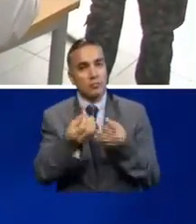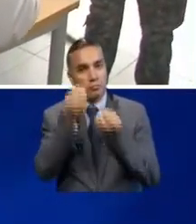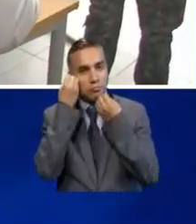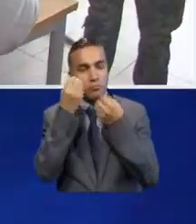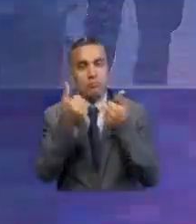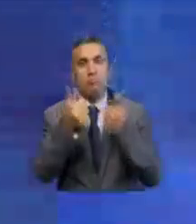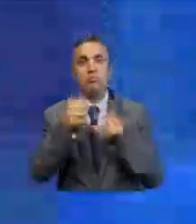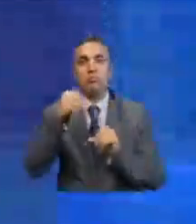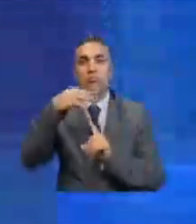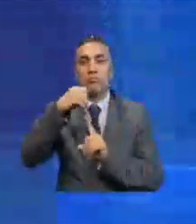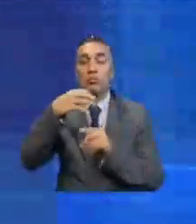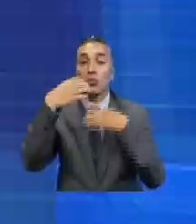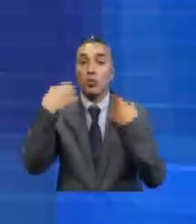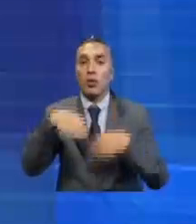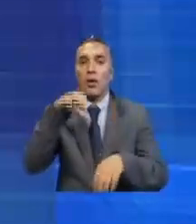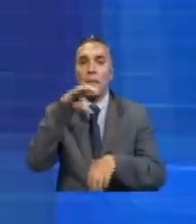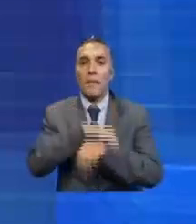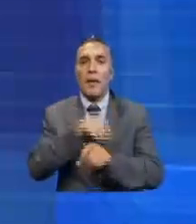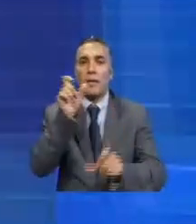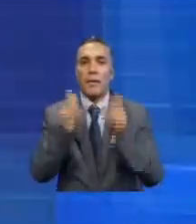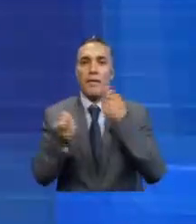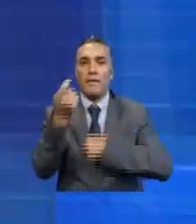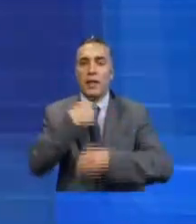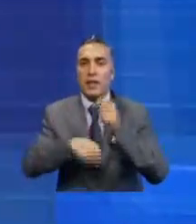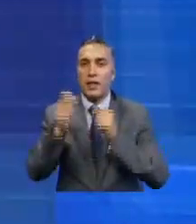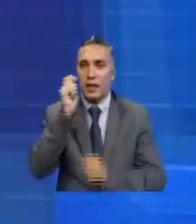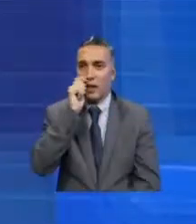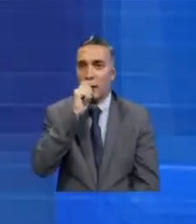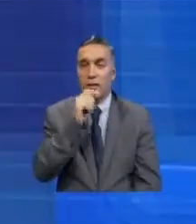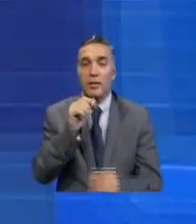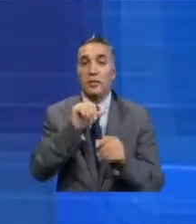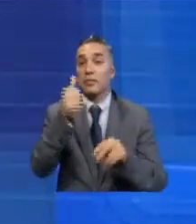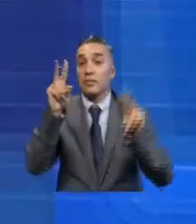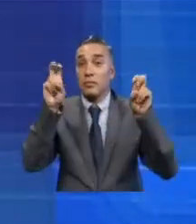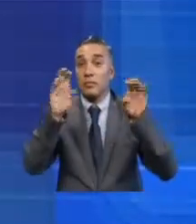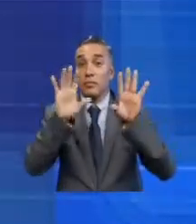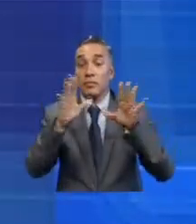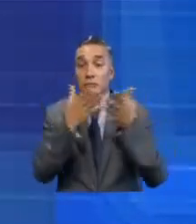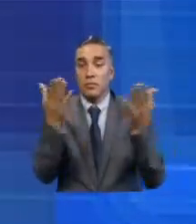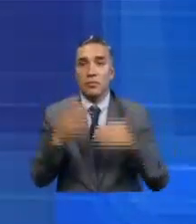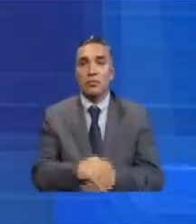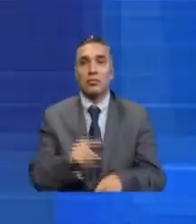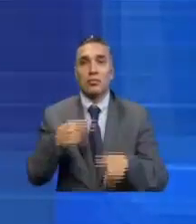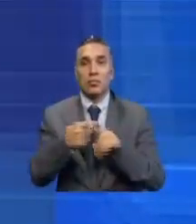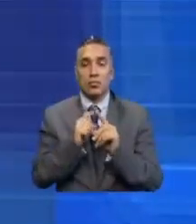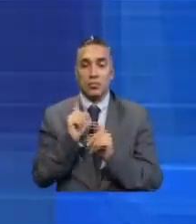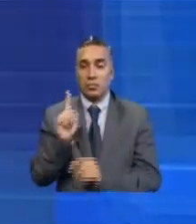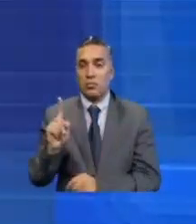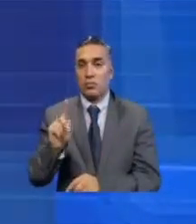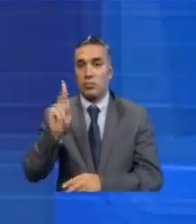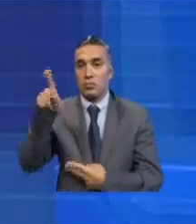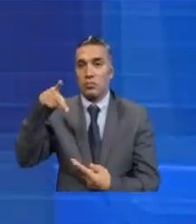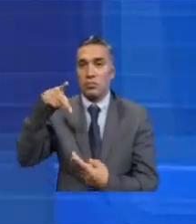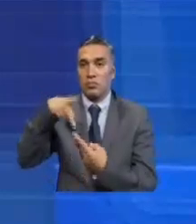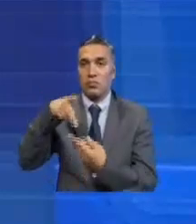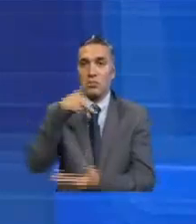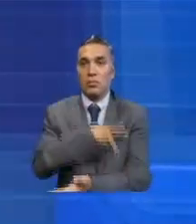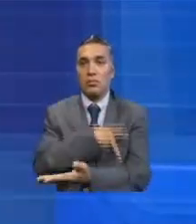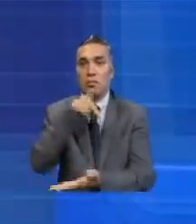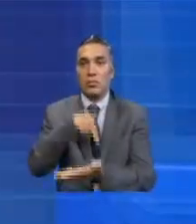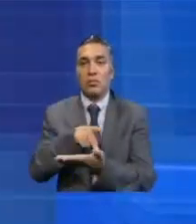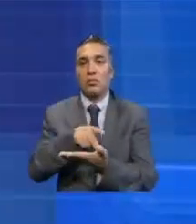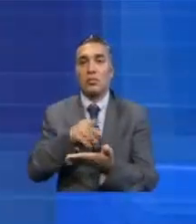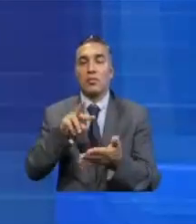vivo de un duro golpe al narcotráfico. Vamos ahora con otros temas. Le contamos que mientras por un lado la prefectura de Pichincha